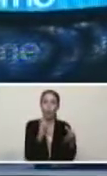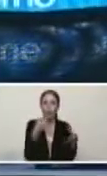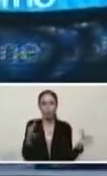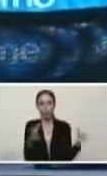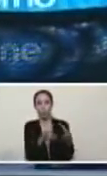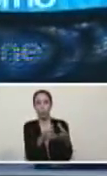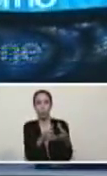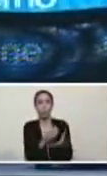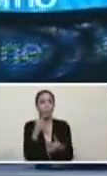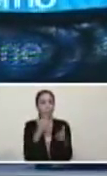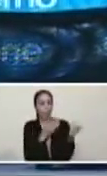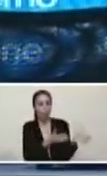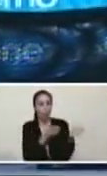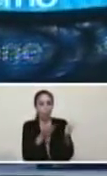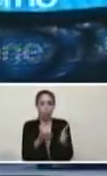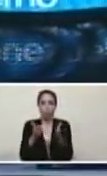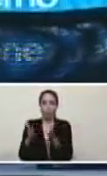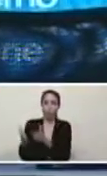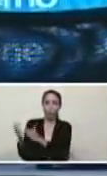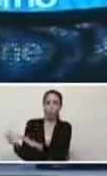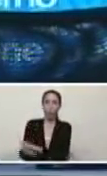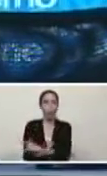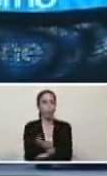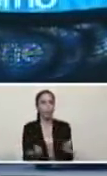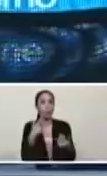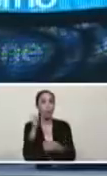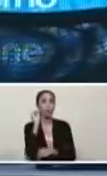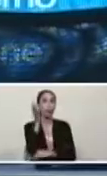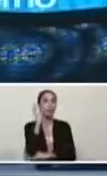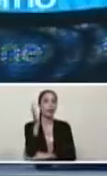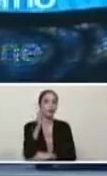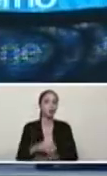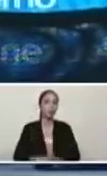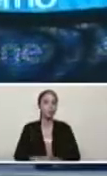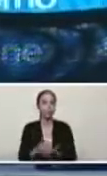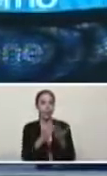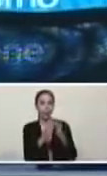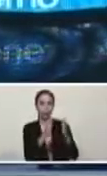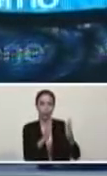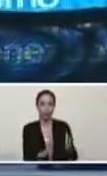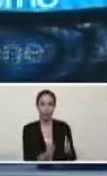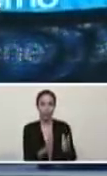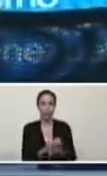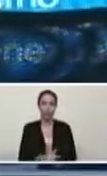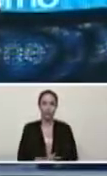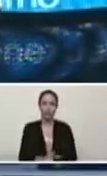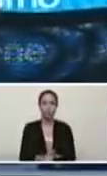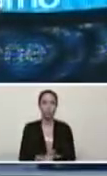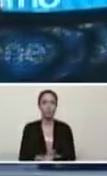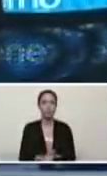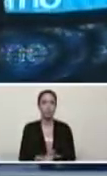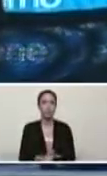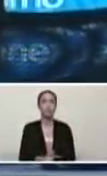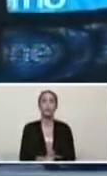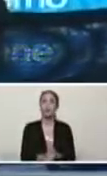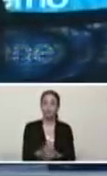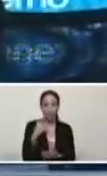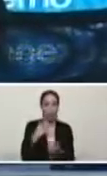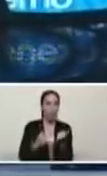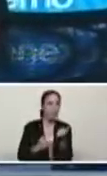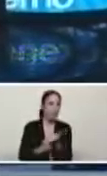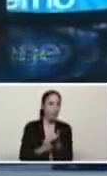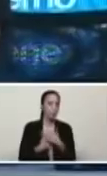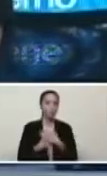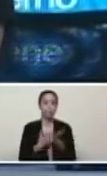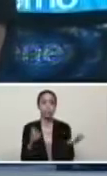Universitarios, que es la organizadora del Congreso Latinoamericano de Estudiantes, del Congreso Latinoamericano y Caribeño de Estudiantes, cuente usted con que